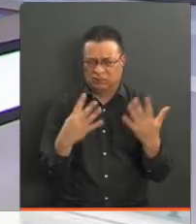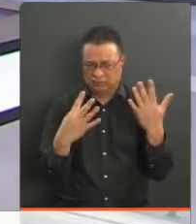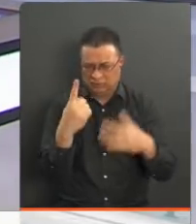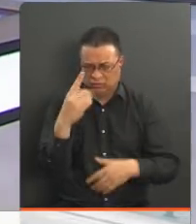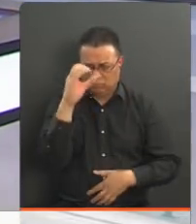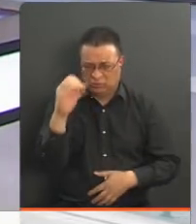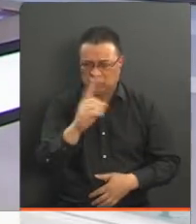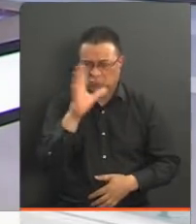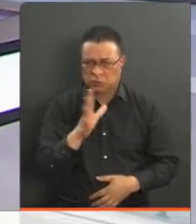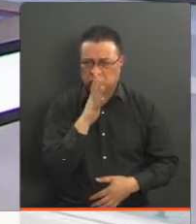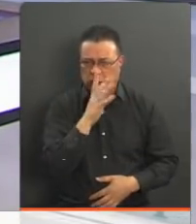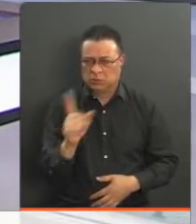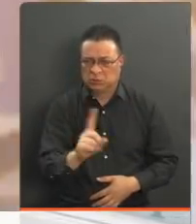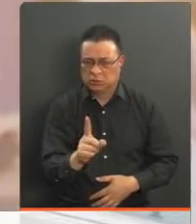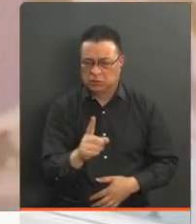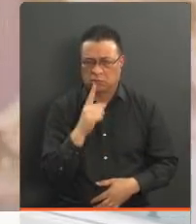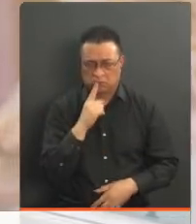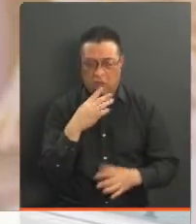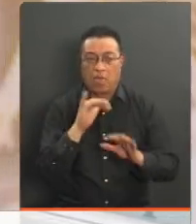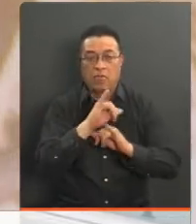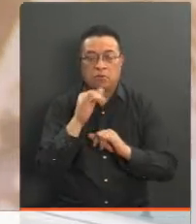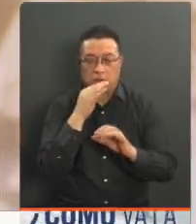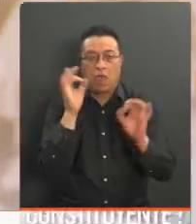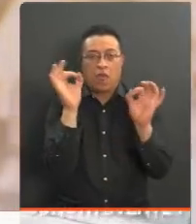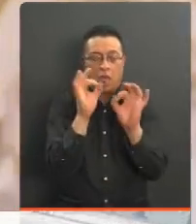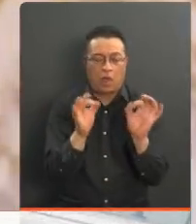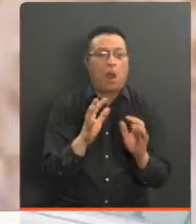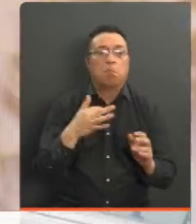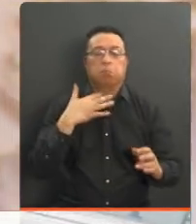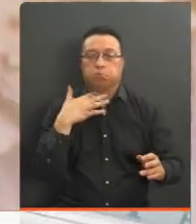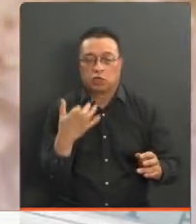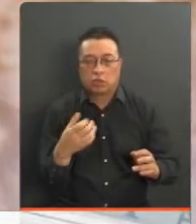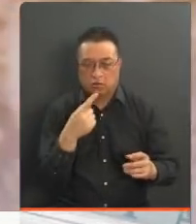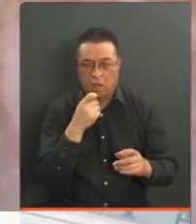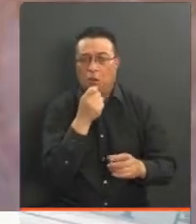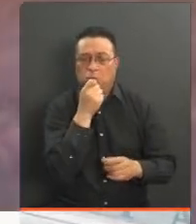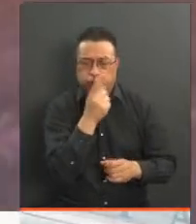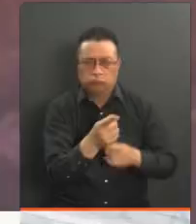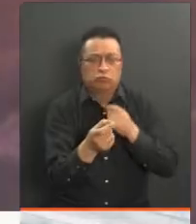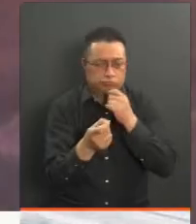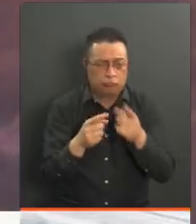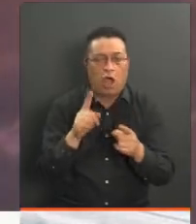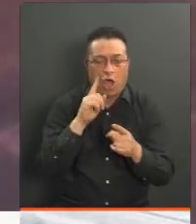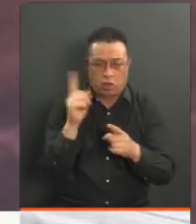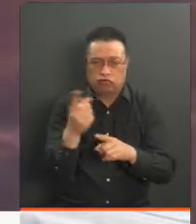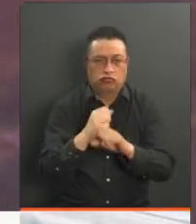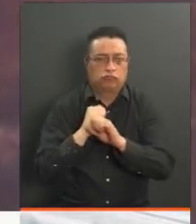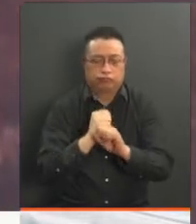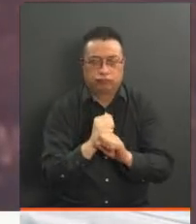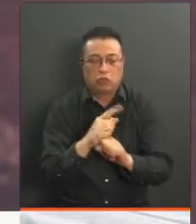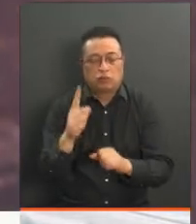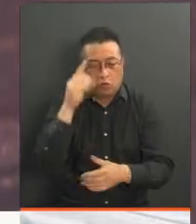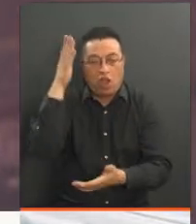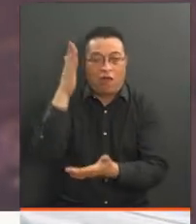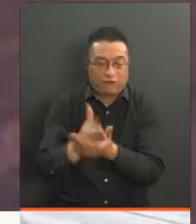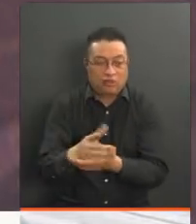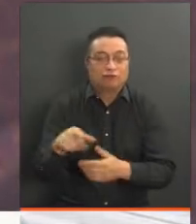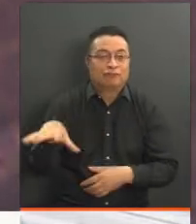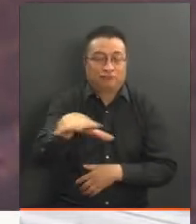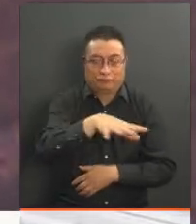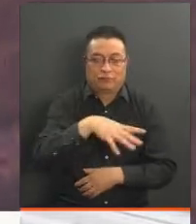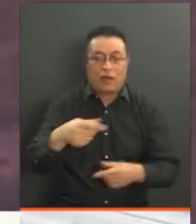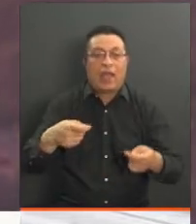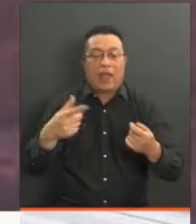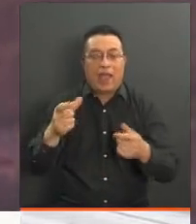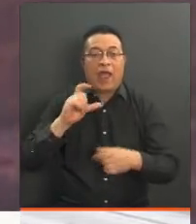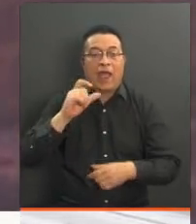91%, y comenzaron las explicaciones por qué se dio esta cifra. Incluso hubo acusaciones por parte de la oposición y eso obligó a lo que mencionábamos, a Gaspar Domínguez,